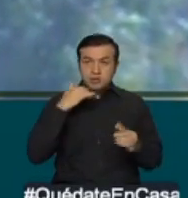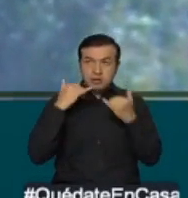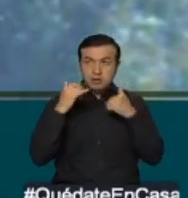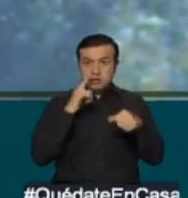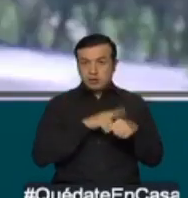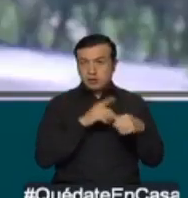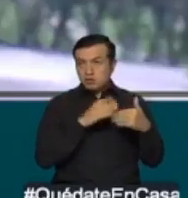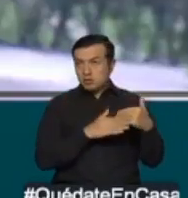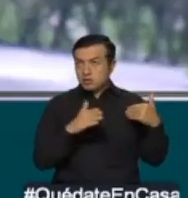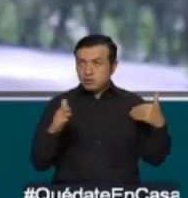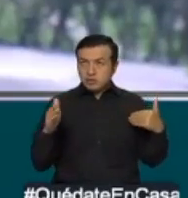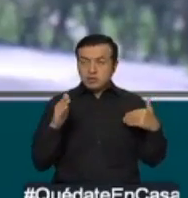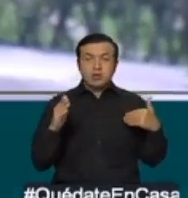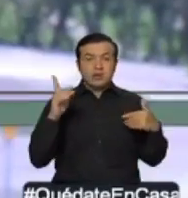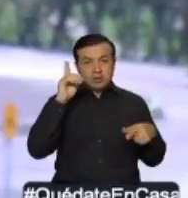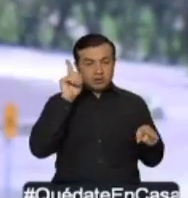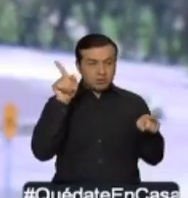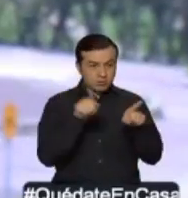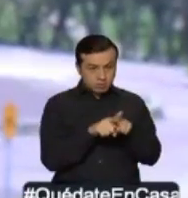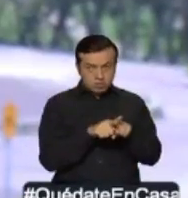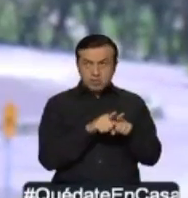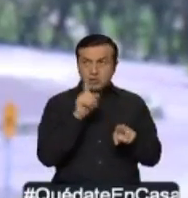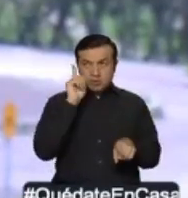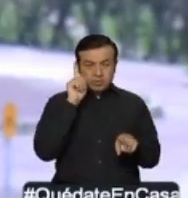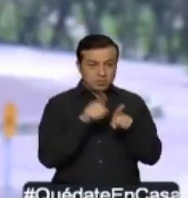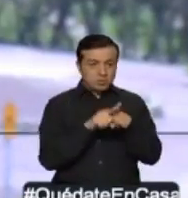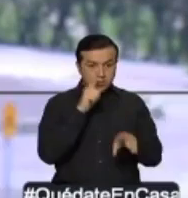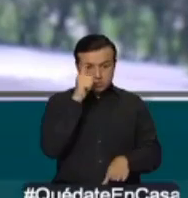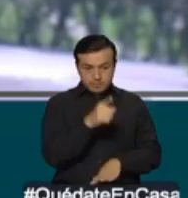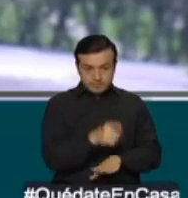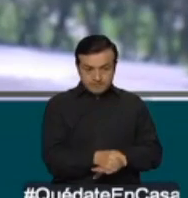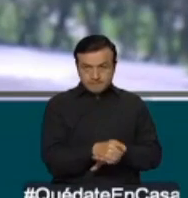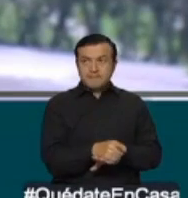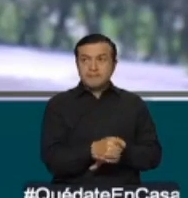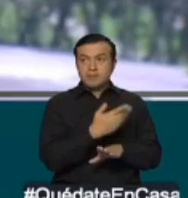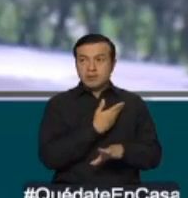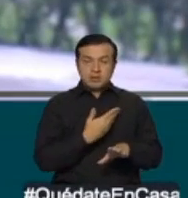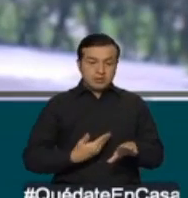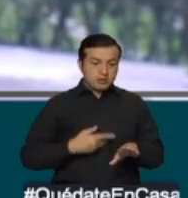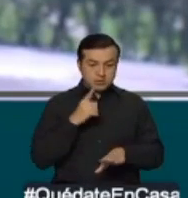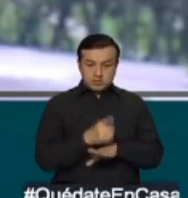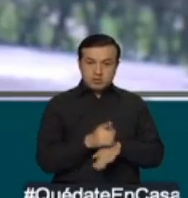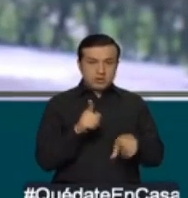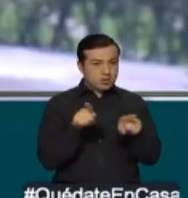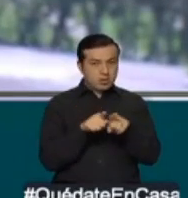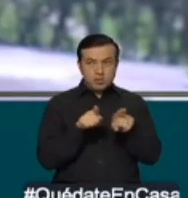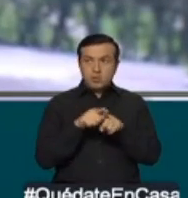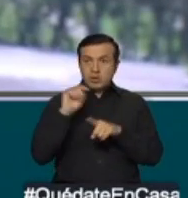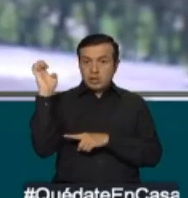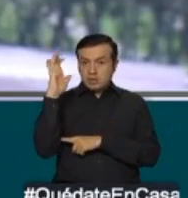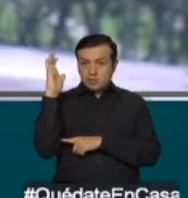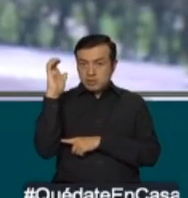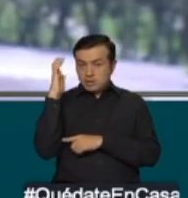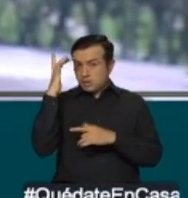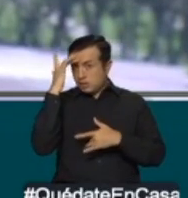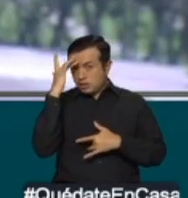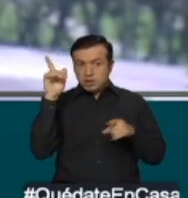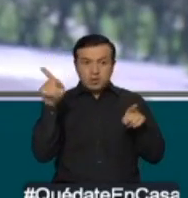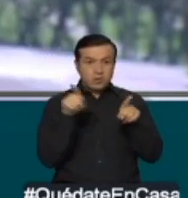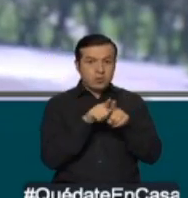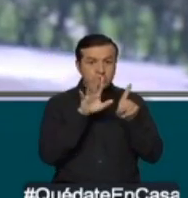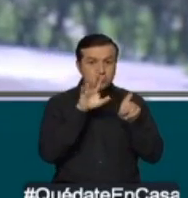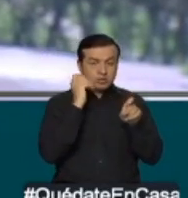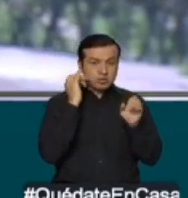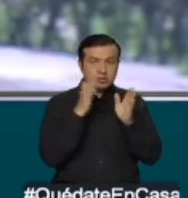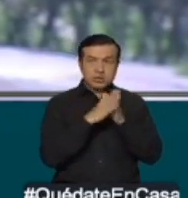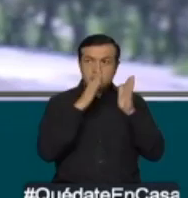celular que nos ha enviado en el acuerdo que la disposición emanada del presidente dura el mismo tiempo que dura la emergencia sanitaria es decir 60